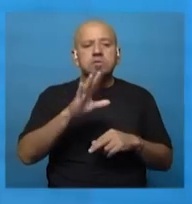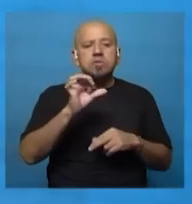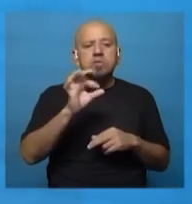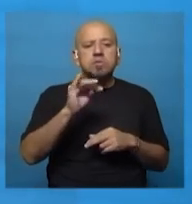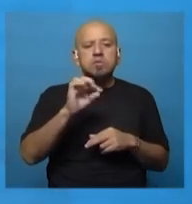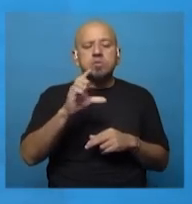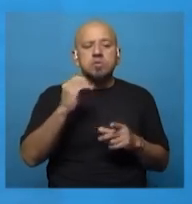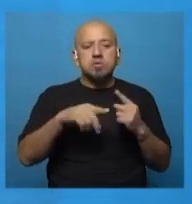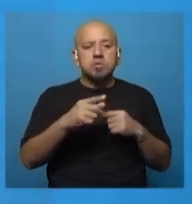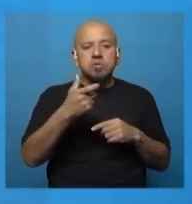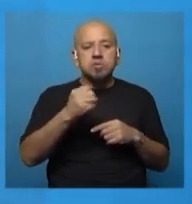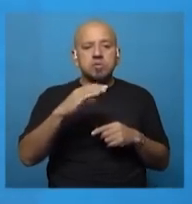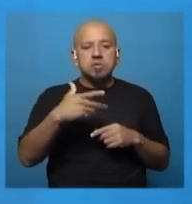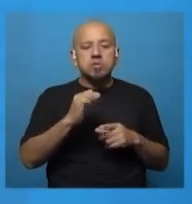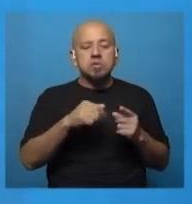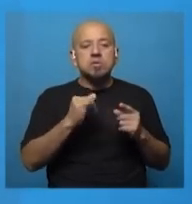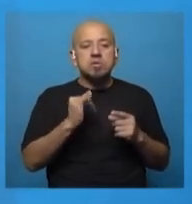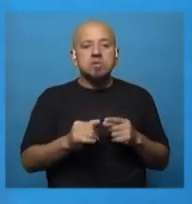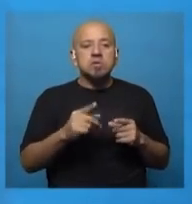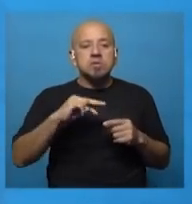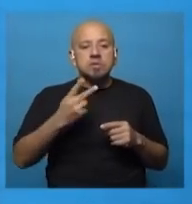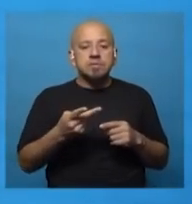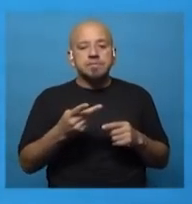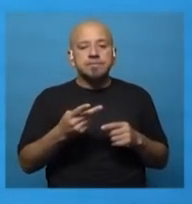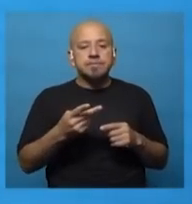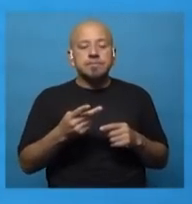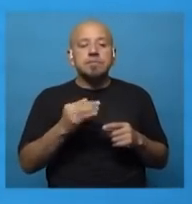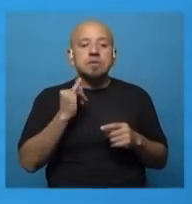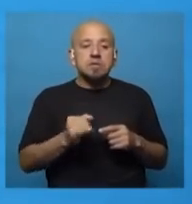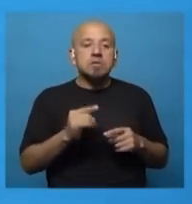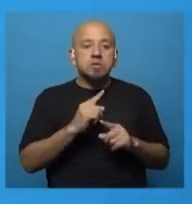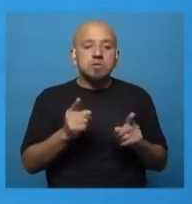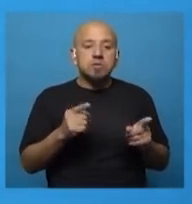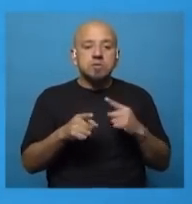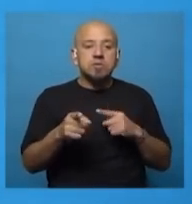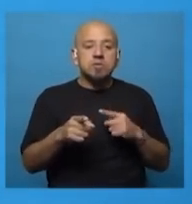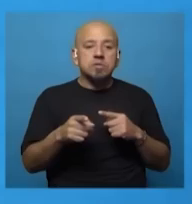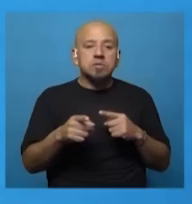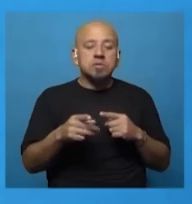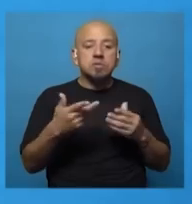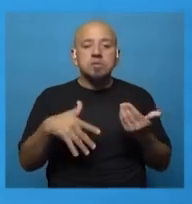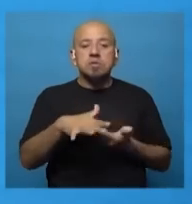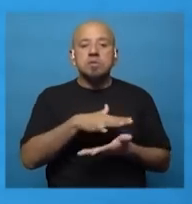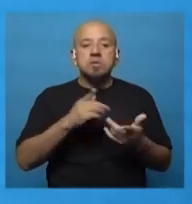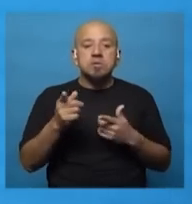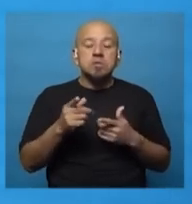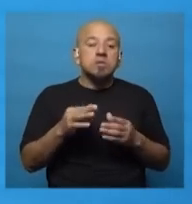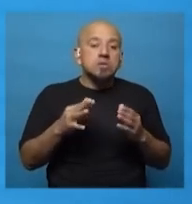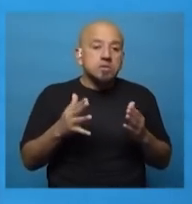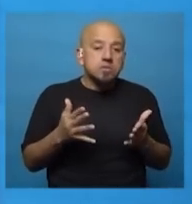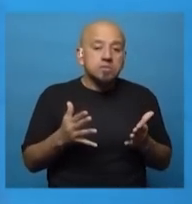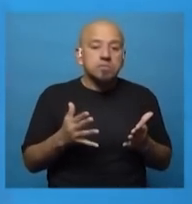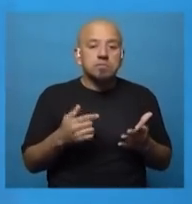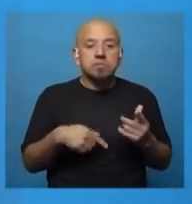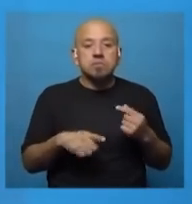en relación a si la vicecanciller le reportó o no a tiempo la situación ya sea derivada